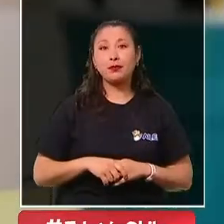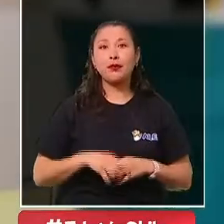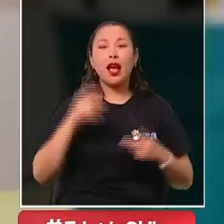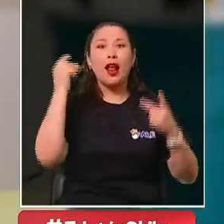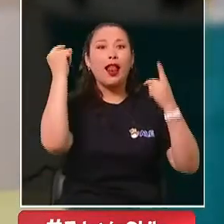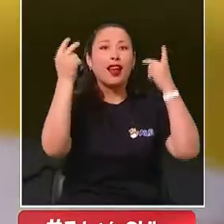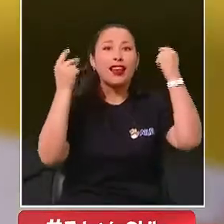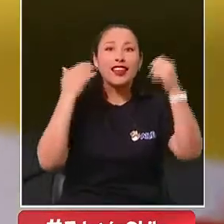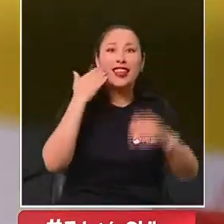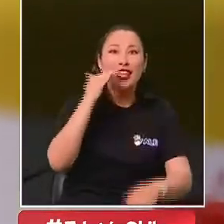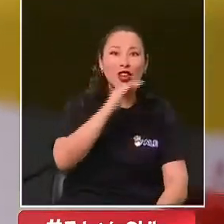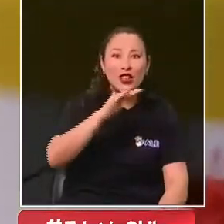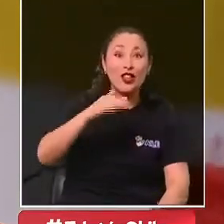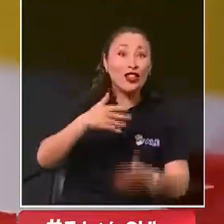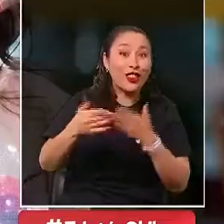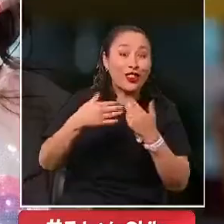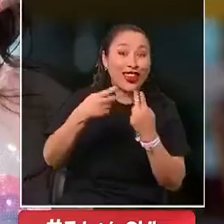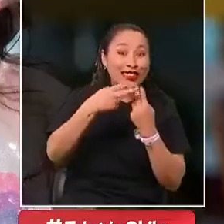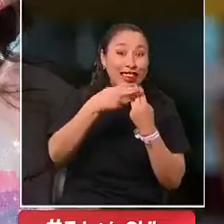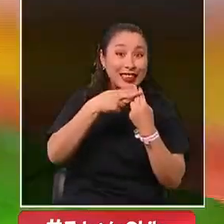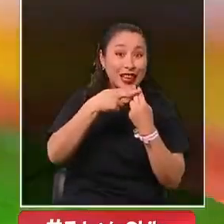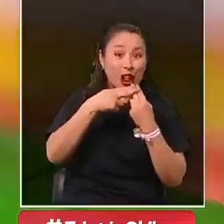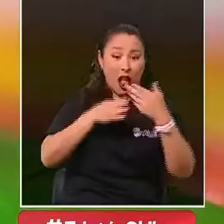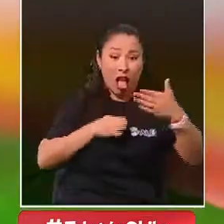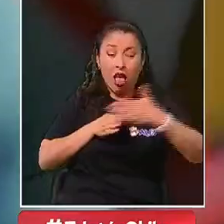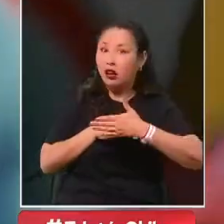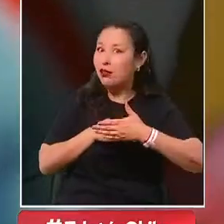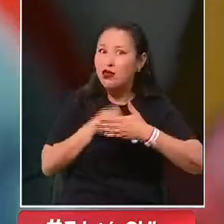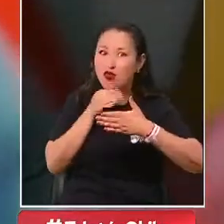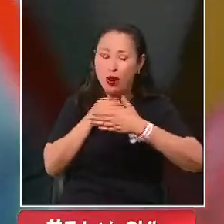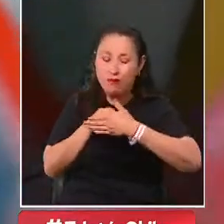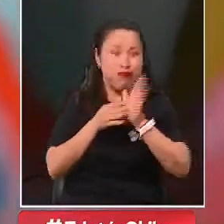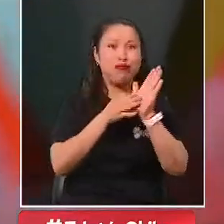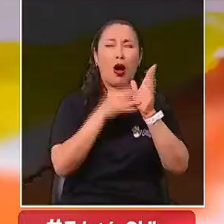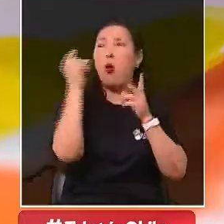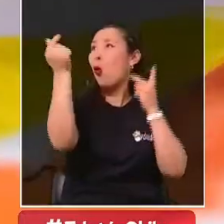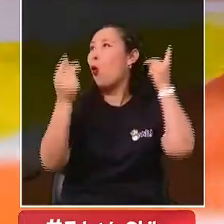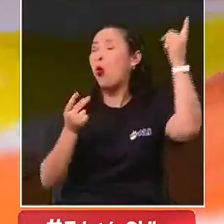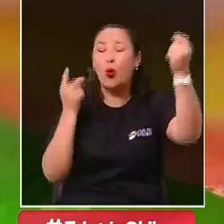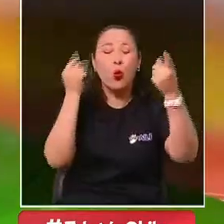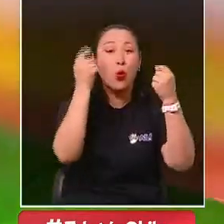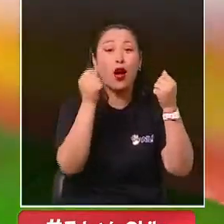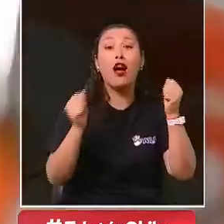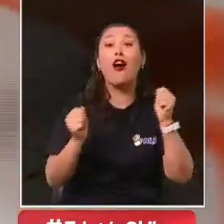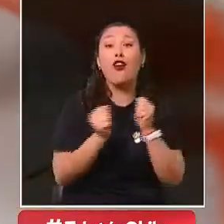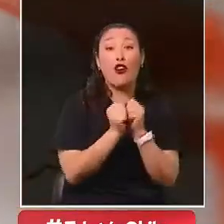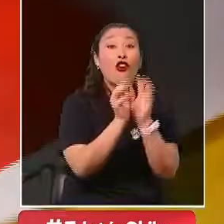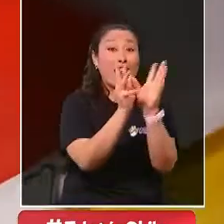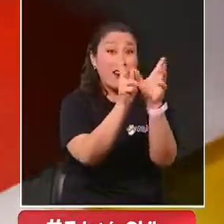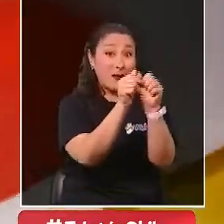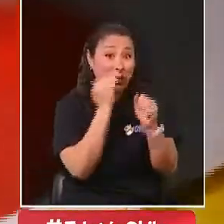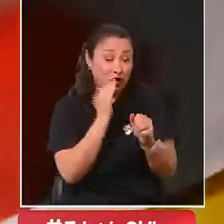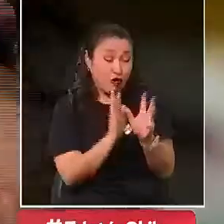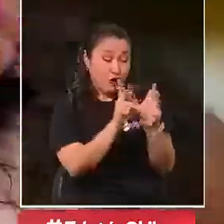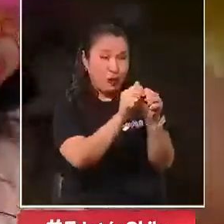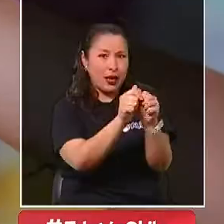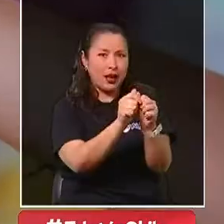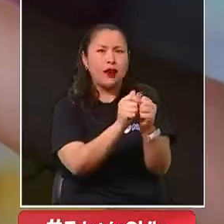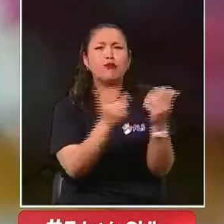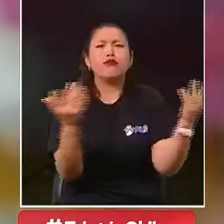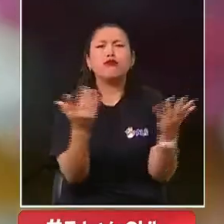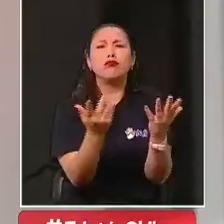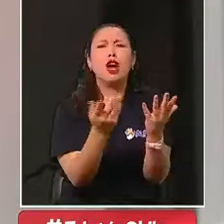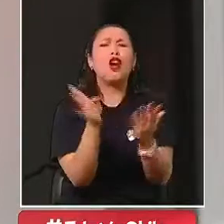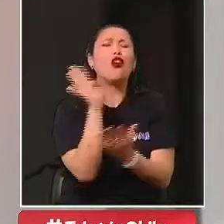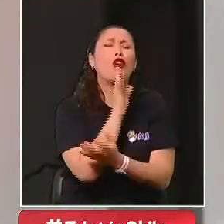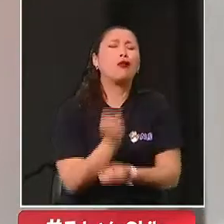la creatividad de los niños de Teletón no tiene límites. Ellos, junto a sus familias, le dan color a una